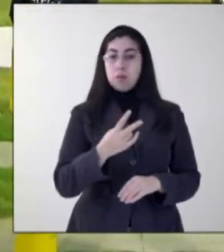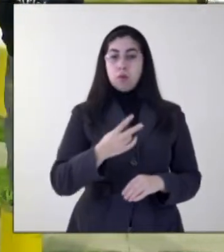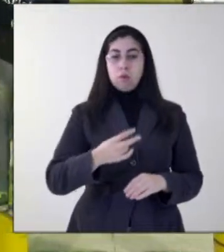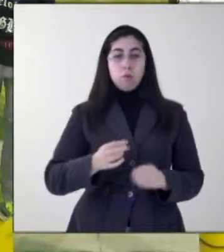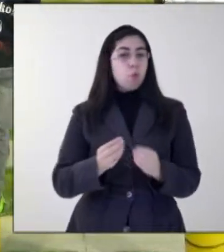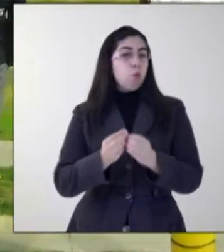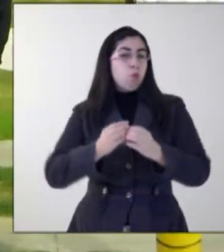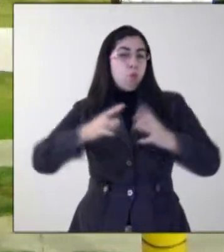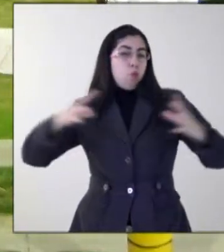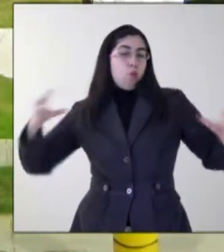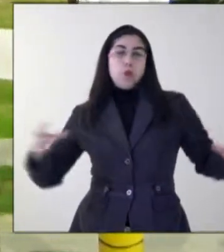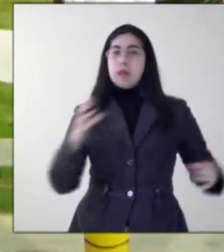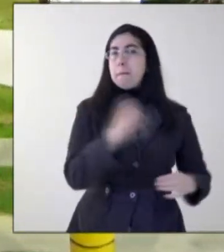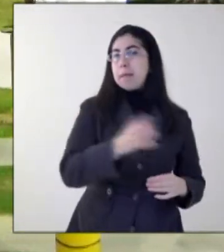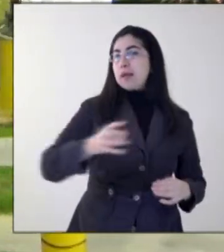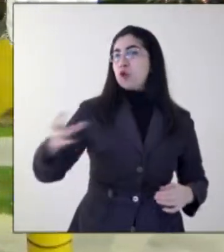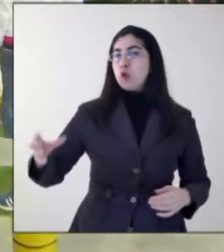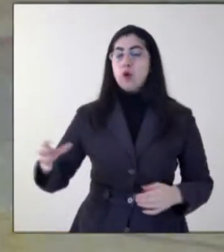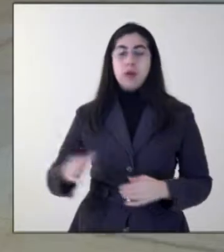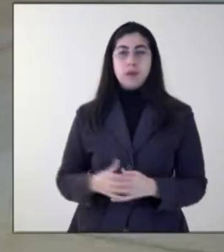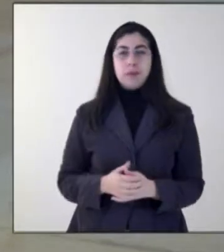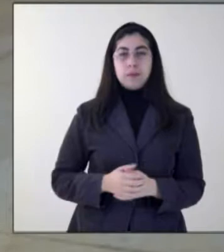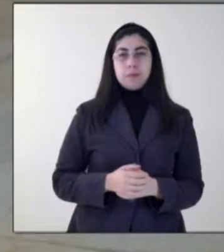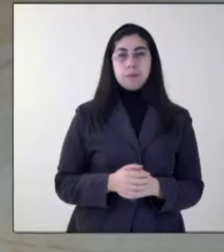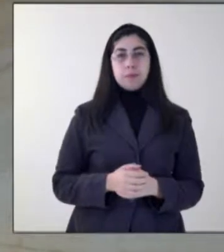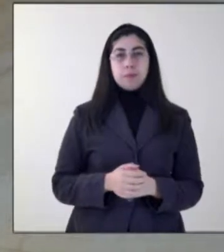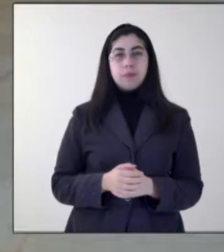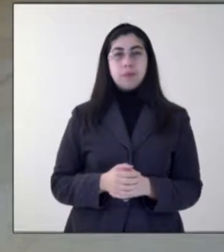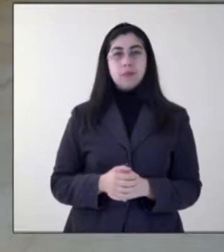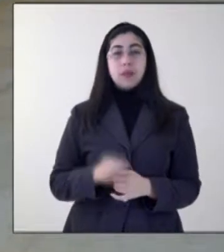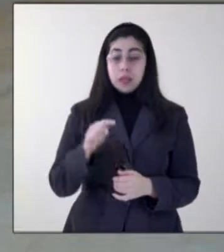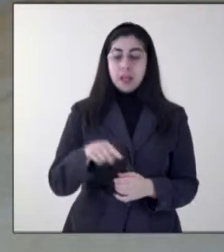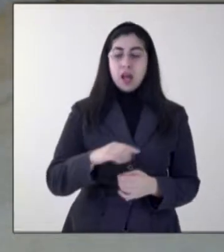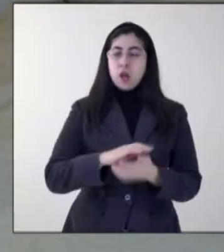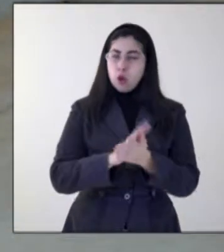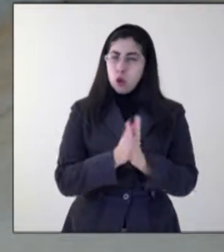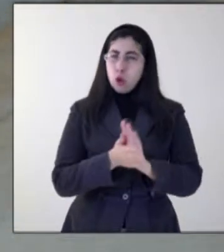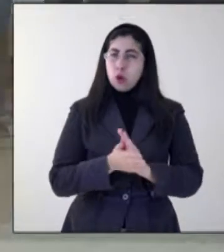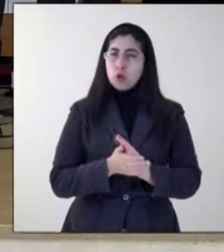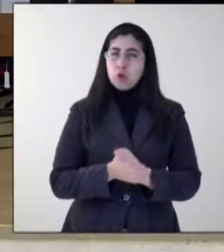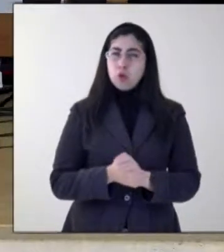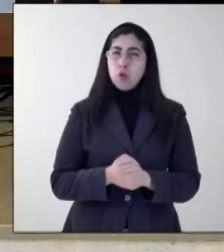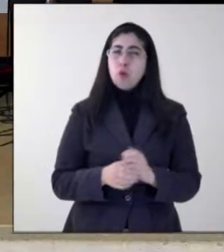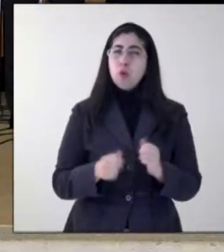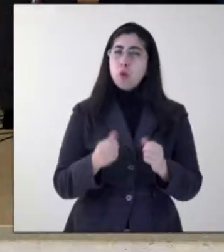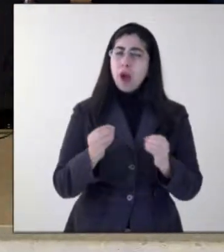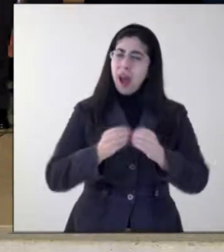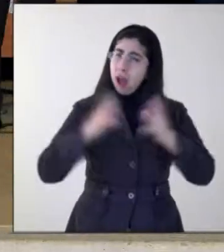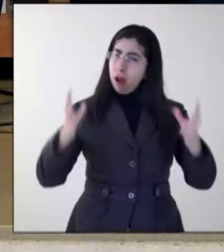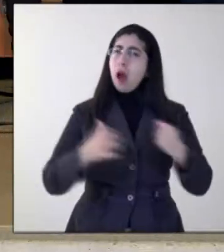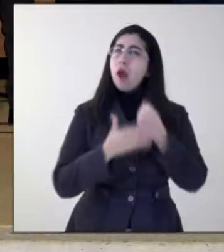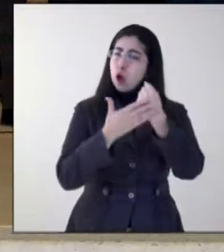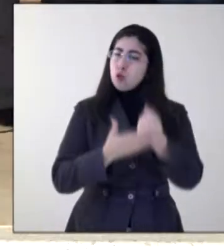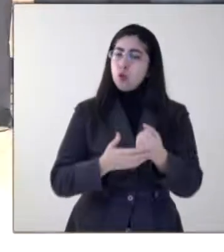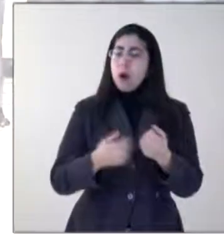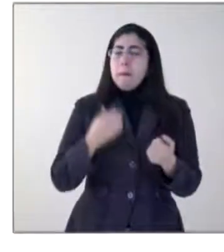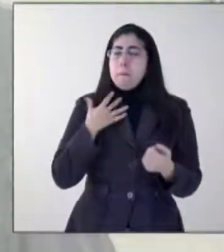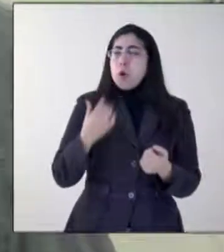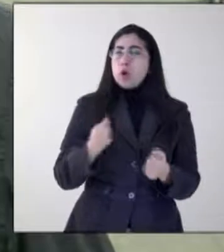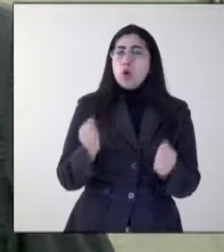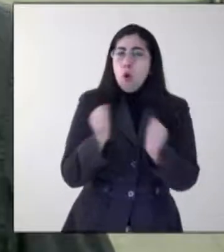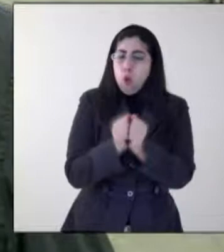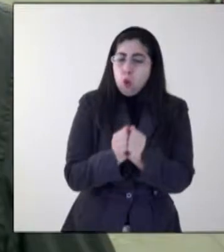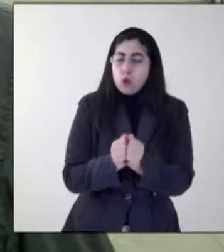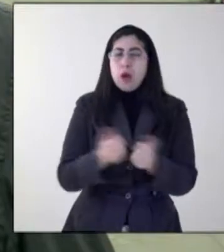después sobrepasó nuestras expectativas. Y ahí todo eso nos iba uniendo como vecinos, nos iba día a